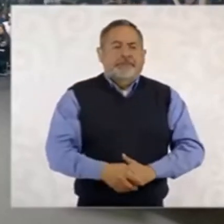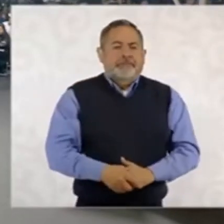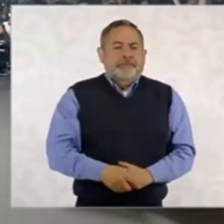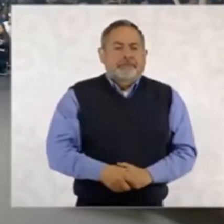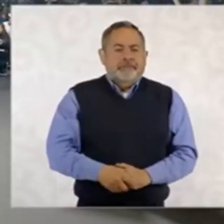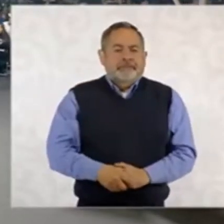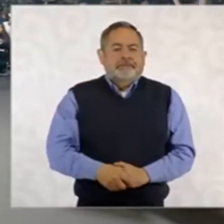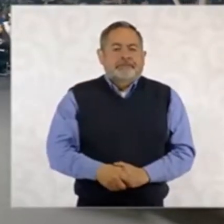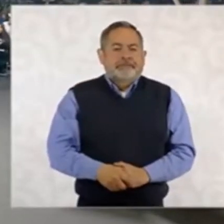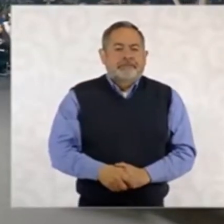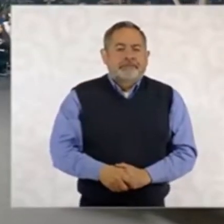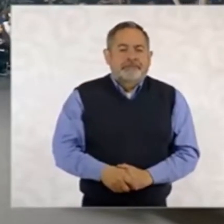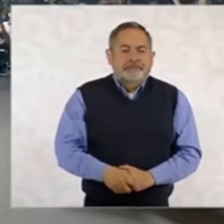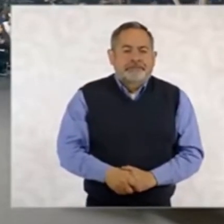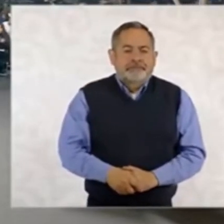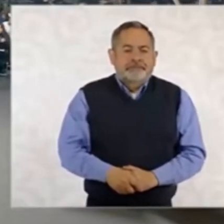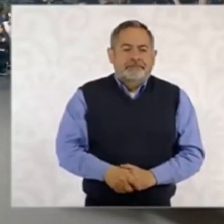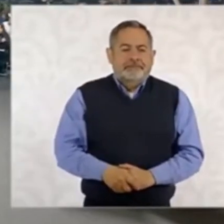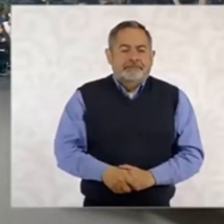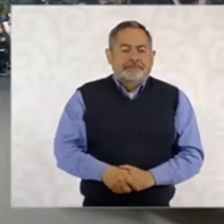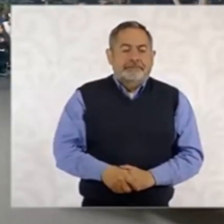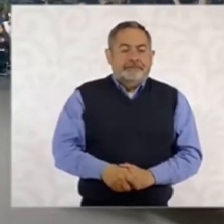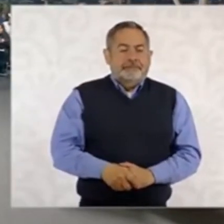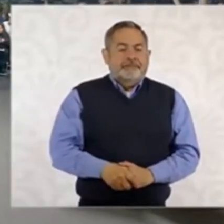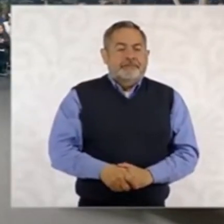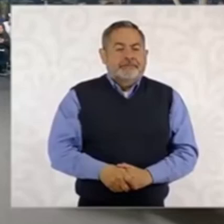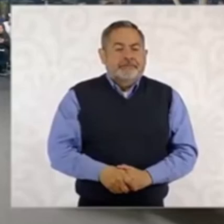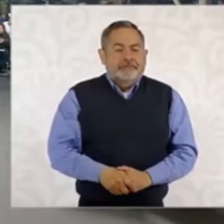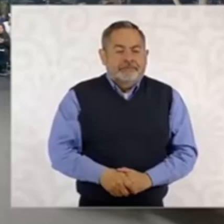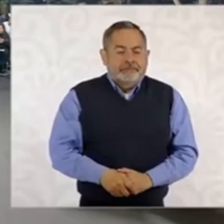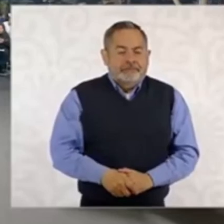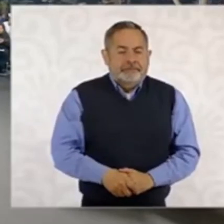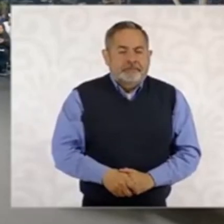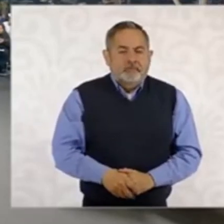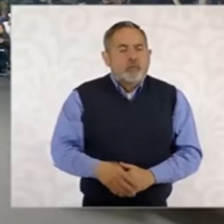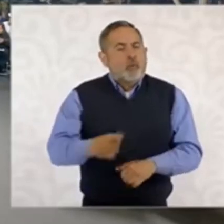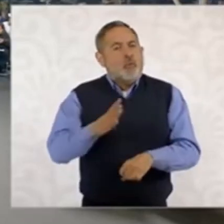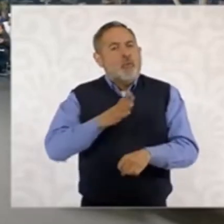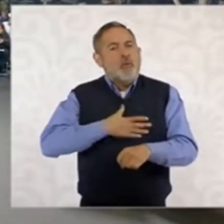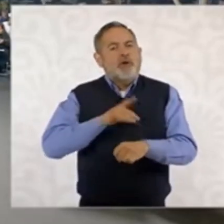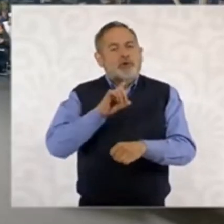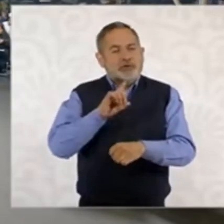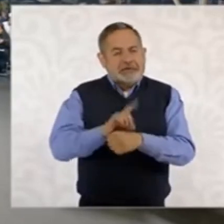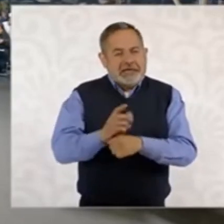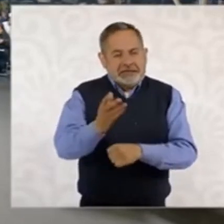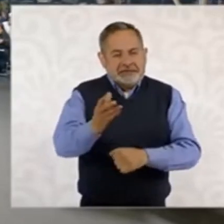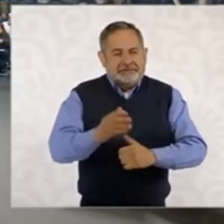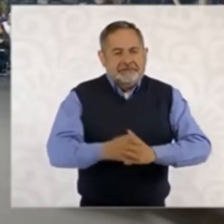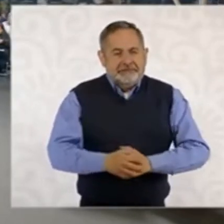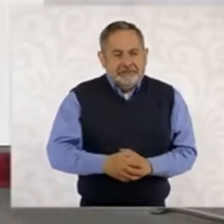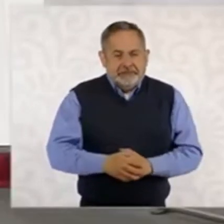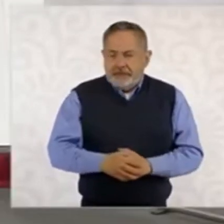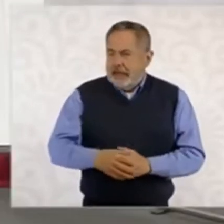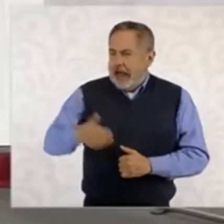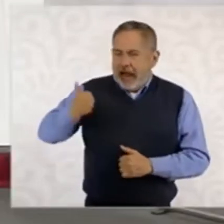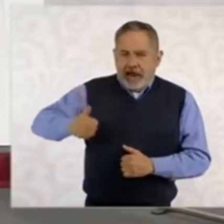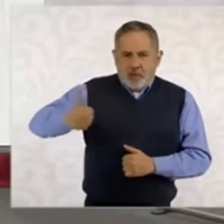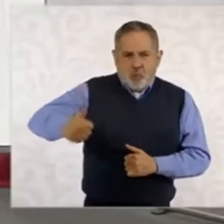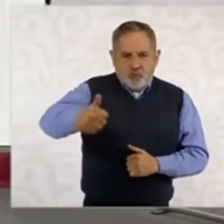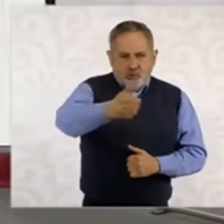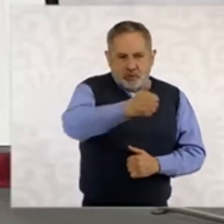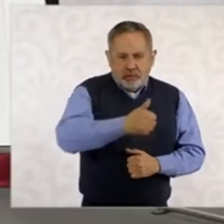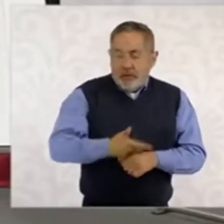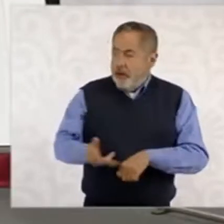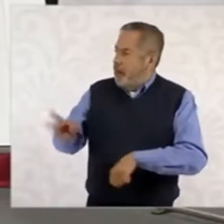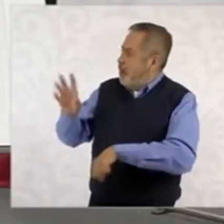Buenos días, a cada uno de ustedes. Con